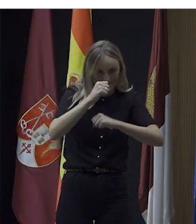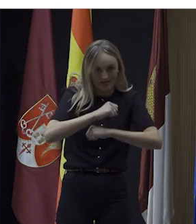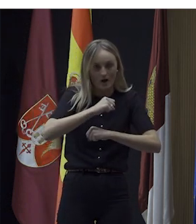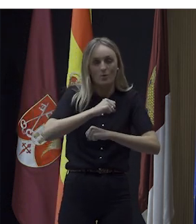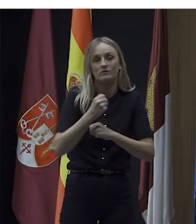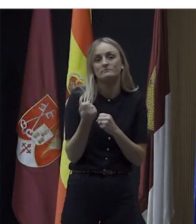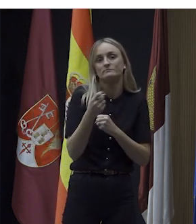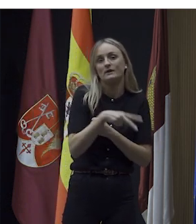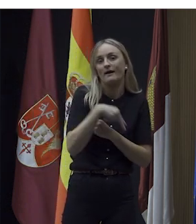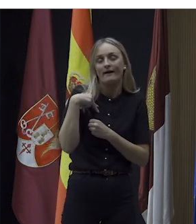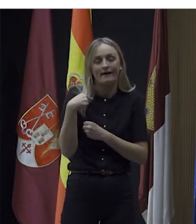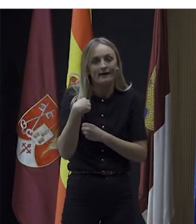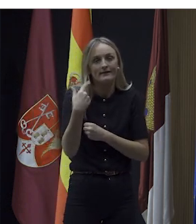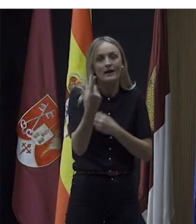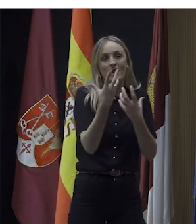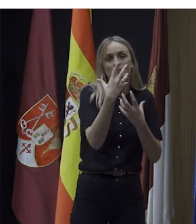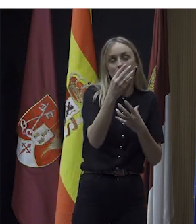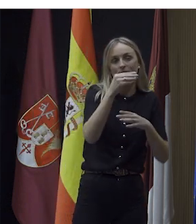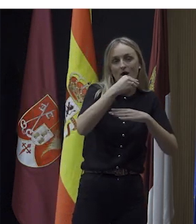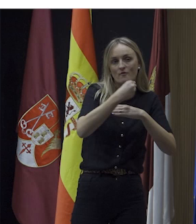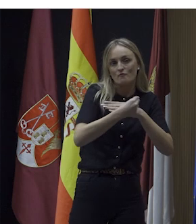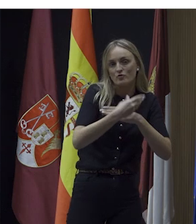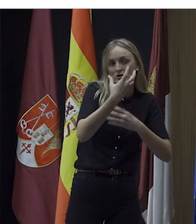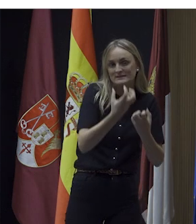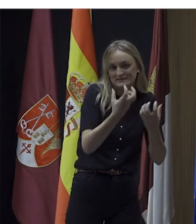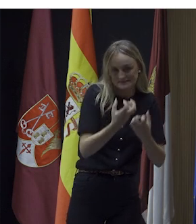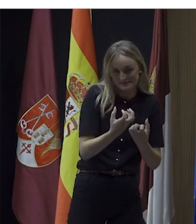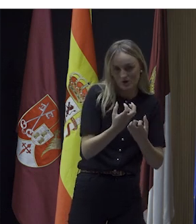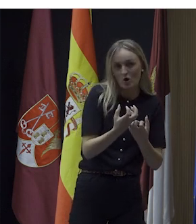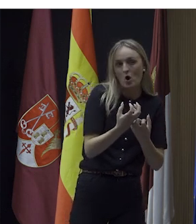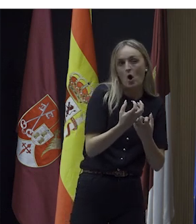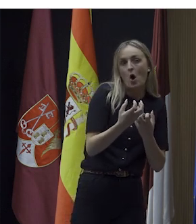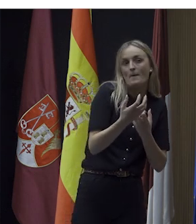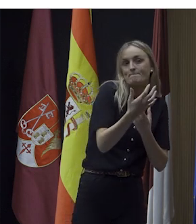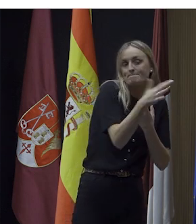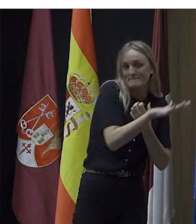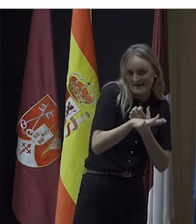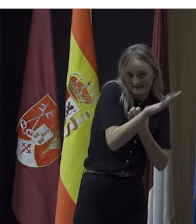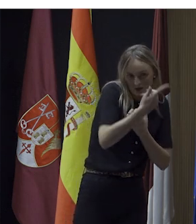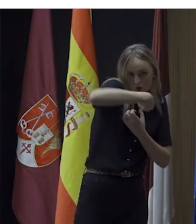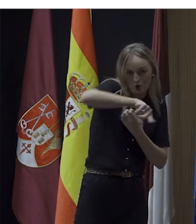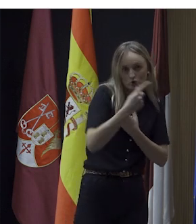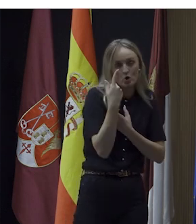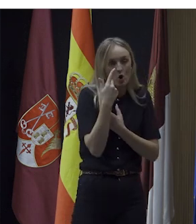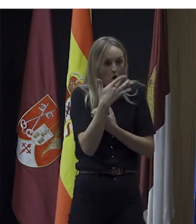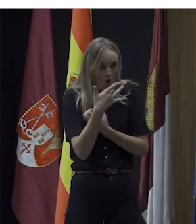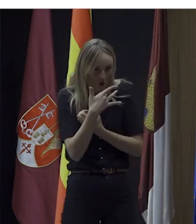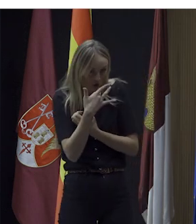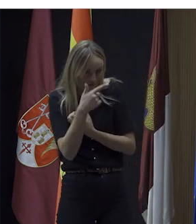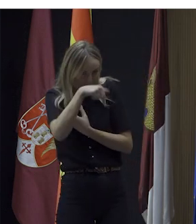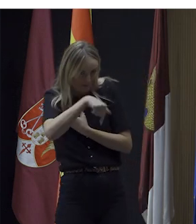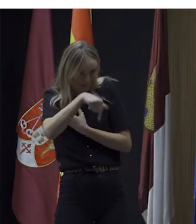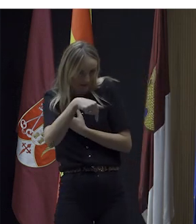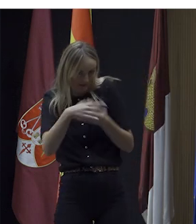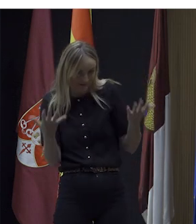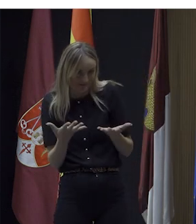secos. Cuando hablamos de que son beneficiosos, son los frutos secos mediterráneos, los que conocemos de toda la vida de aquí. Y efectivamente, pues